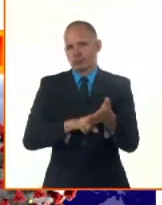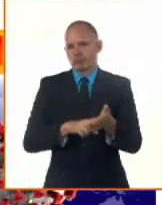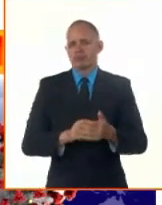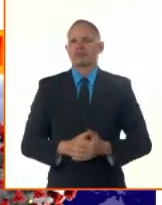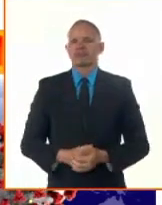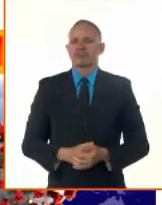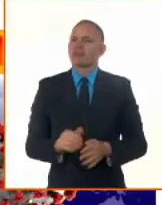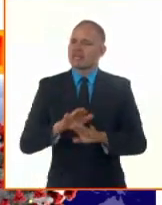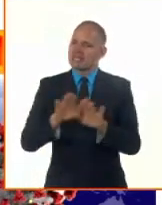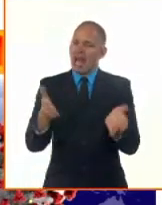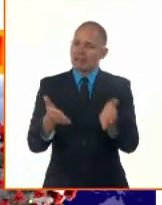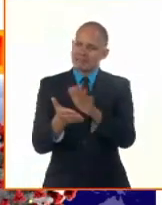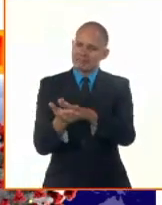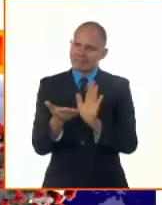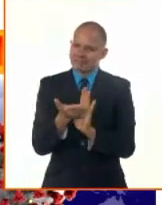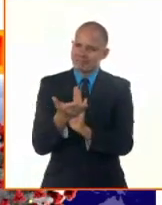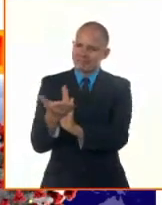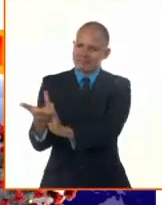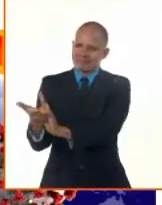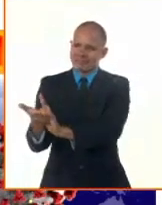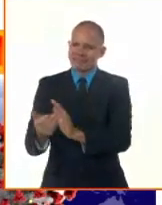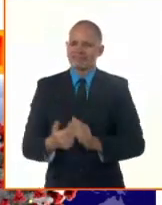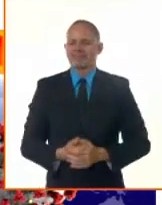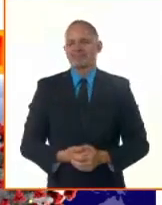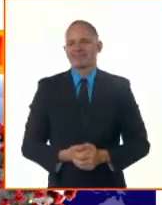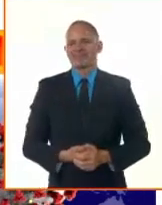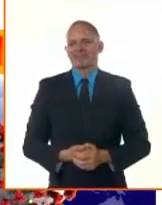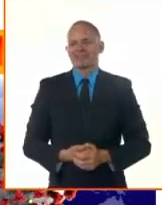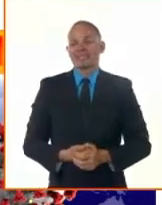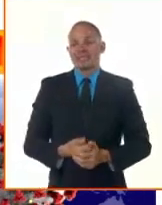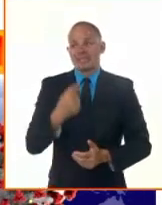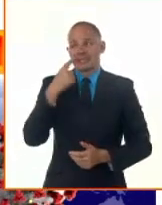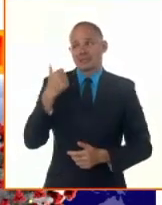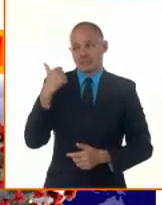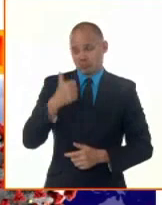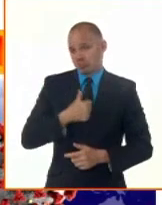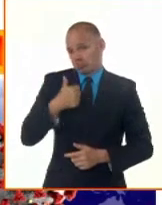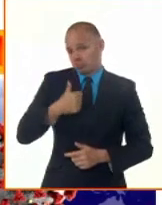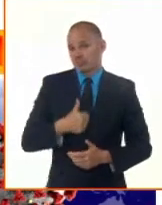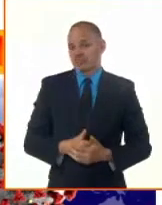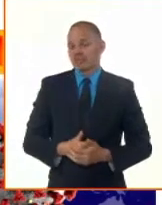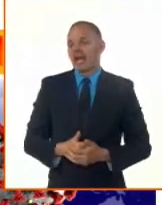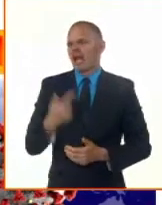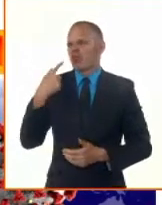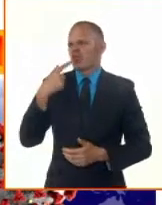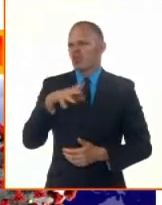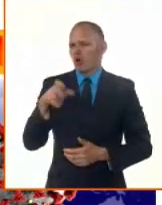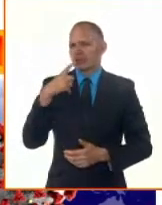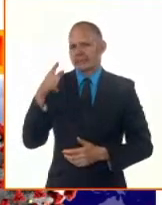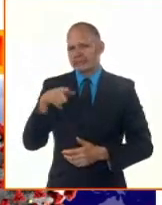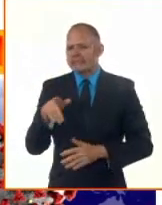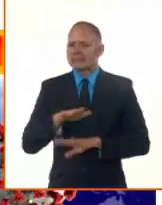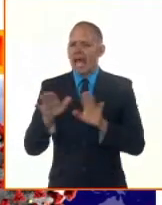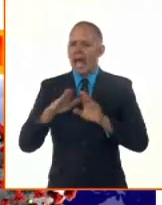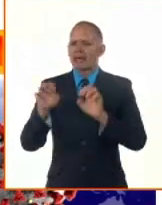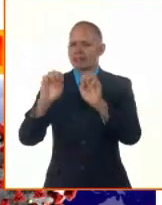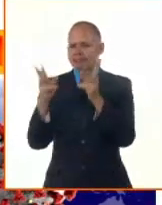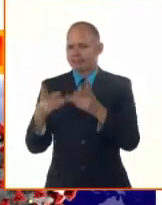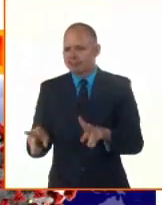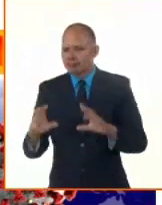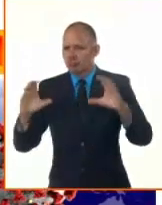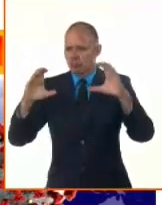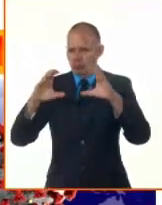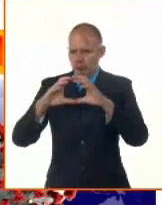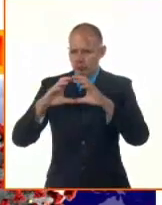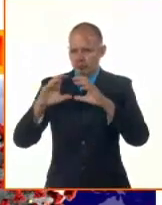Esta es la noticia de el día una nota repito que ha sido publicado en diferentes espacios de